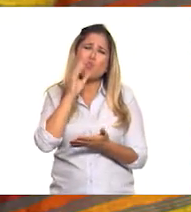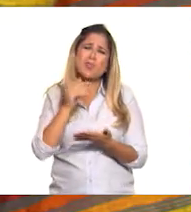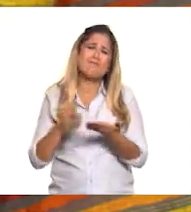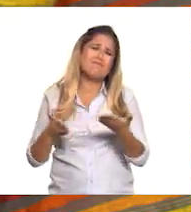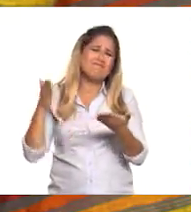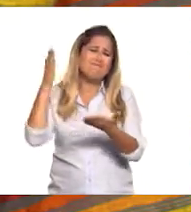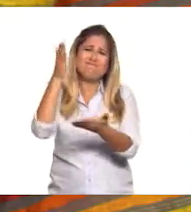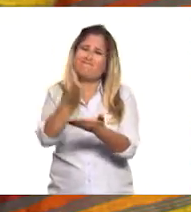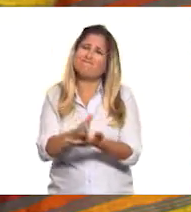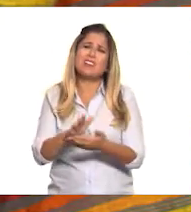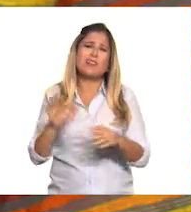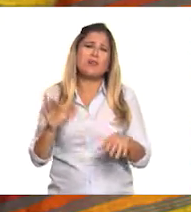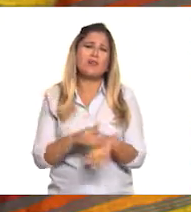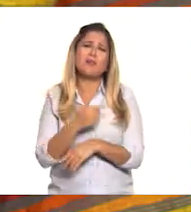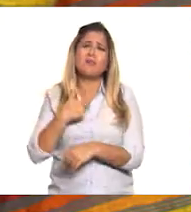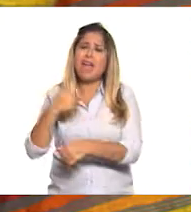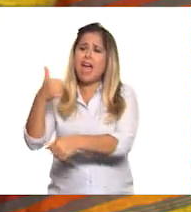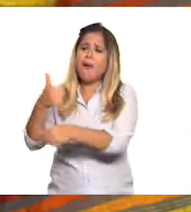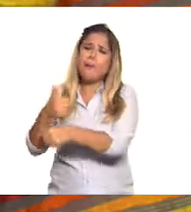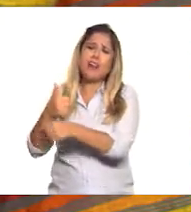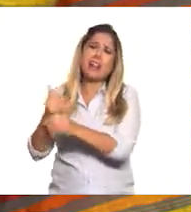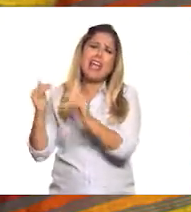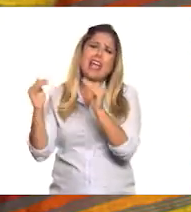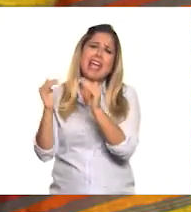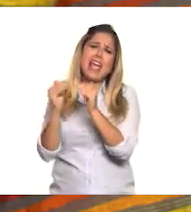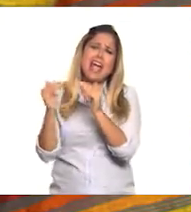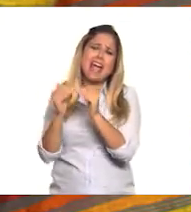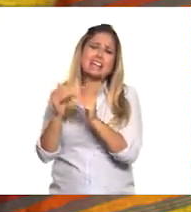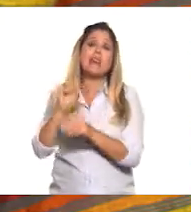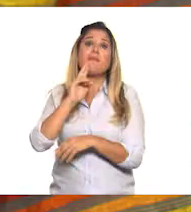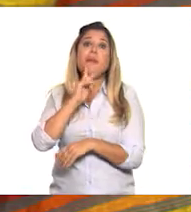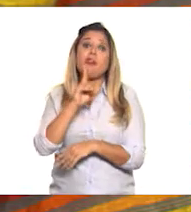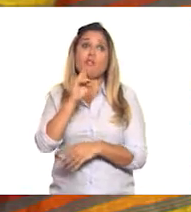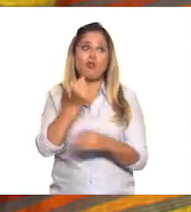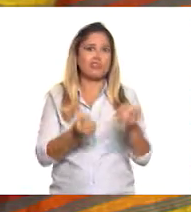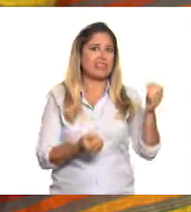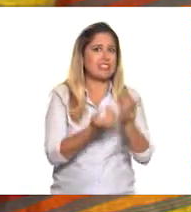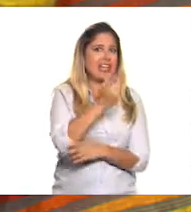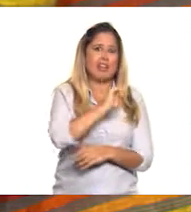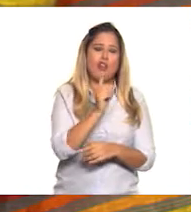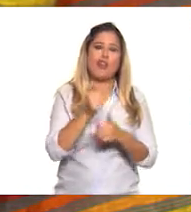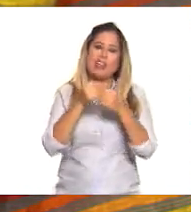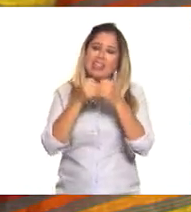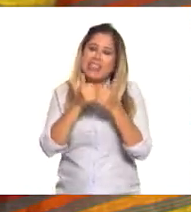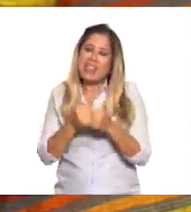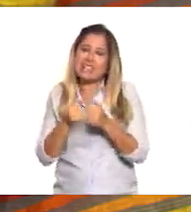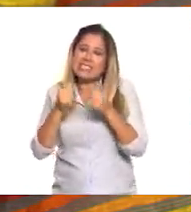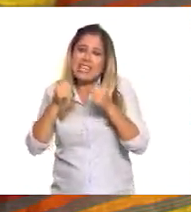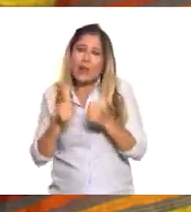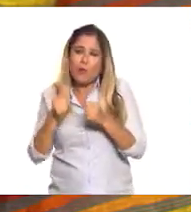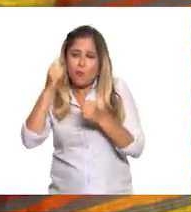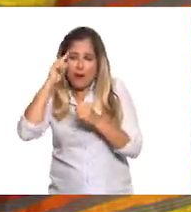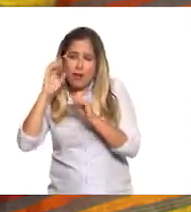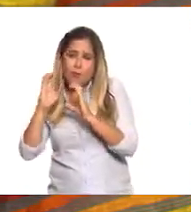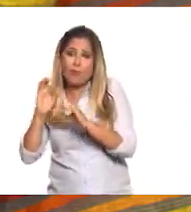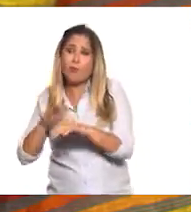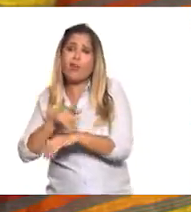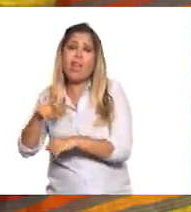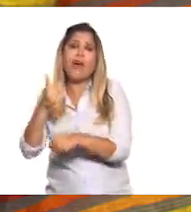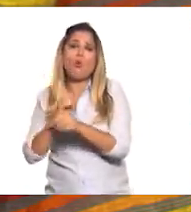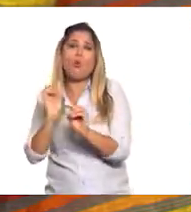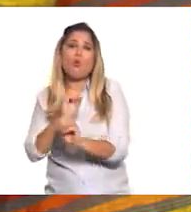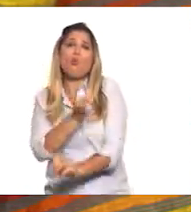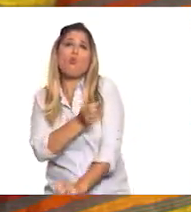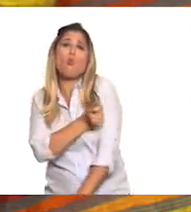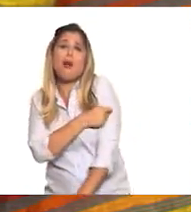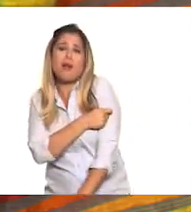ustedes porque mi abuelita está en casa y preferimos no salir por su seguridad porque aún no la vacunan. Pero